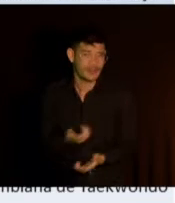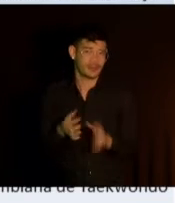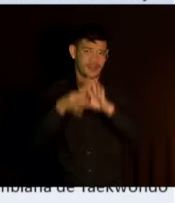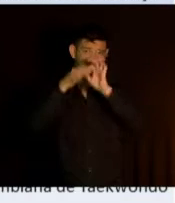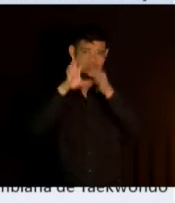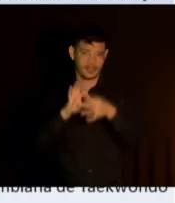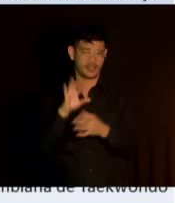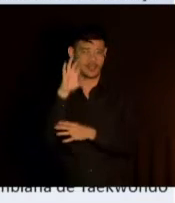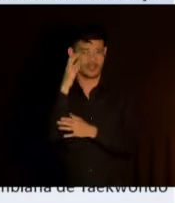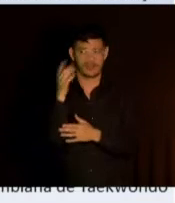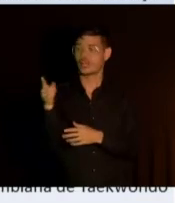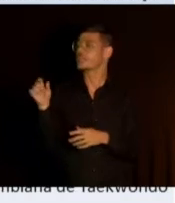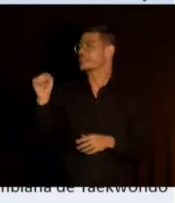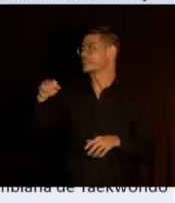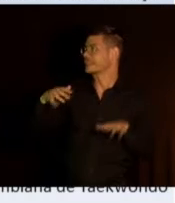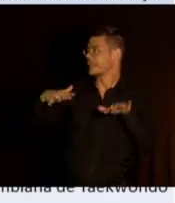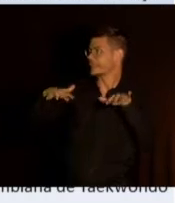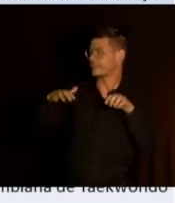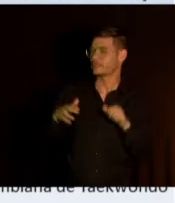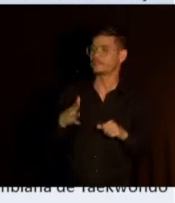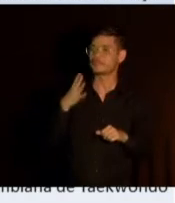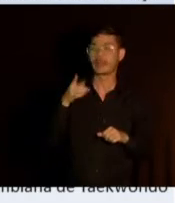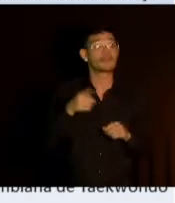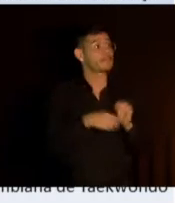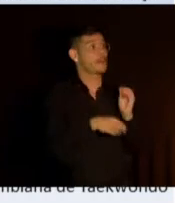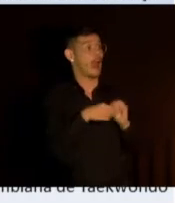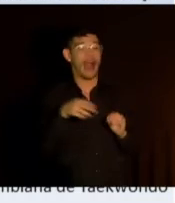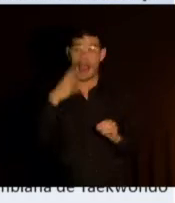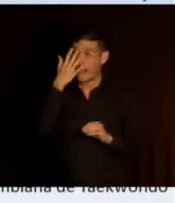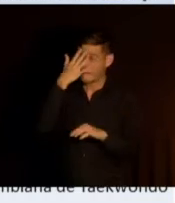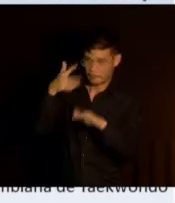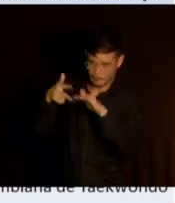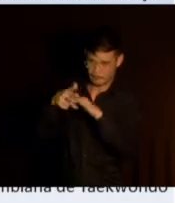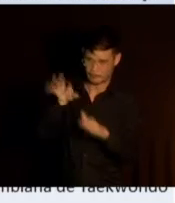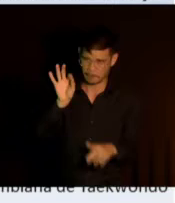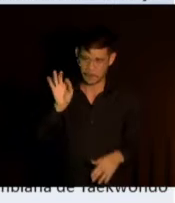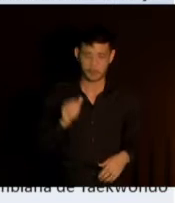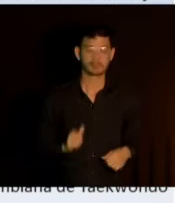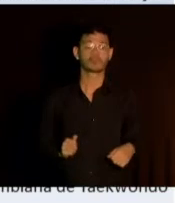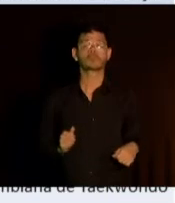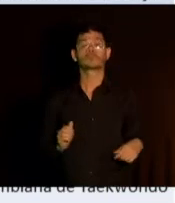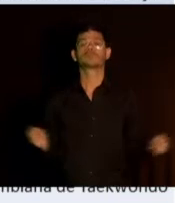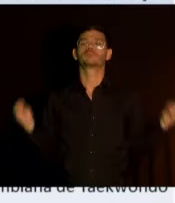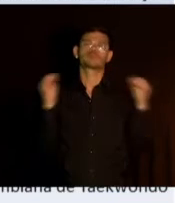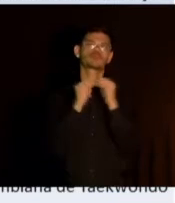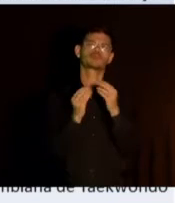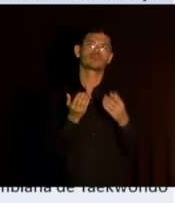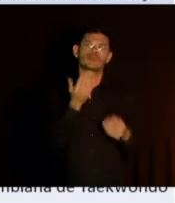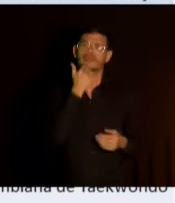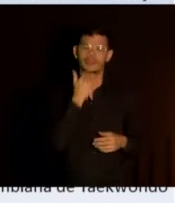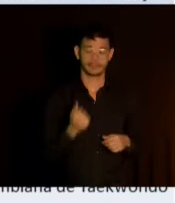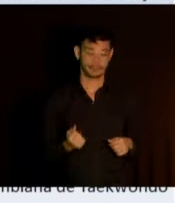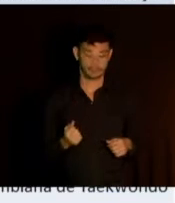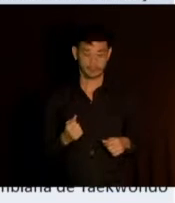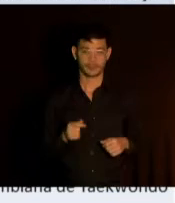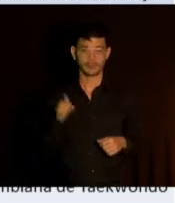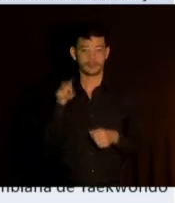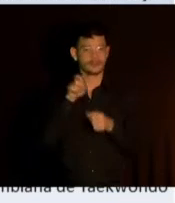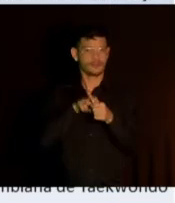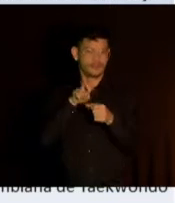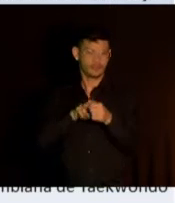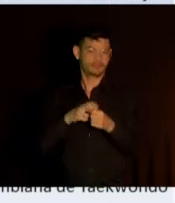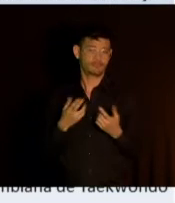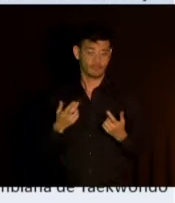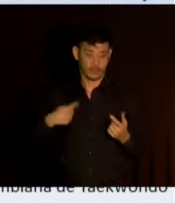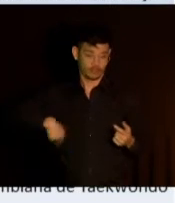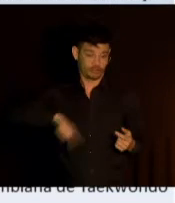Sí. Adicionalmente, discúlpame, ahí, interrumpo ahí. Adicionalmente, es porque, por ejemplo, la Federación, la UCI,